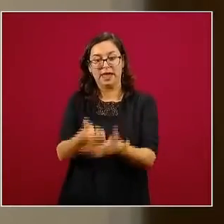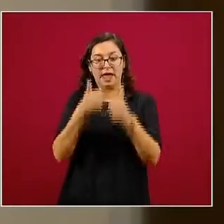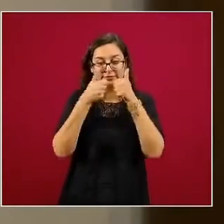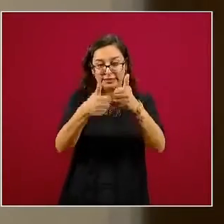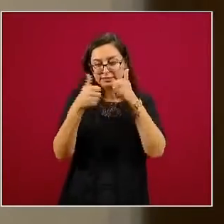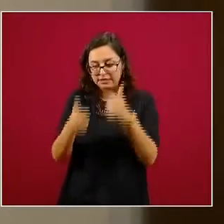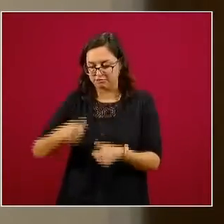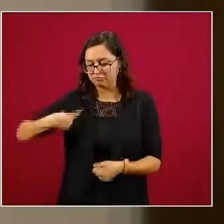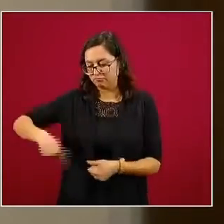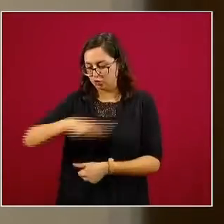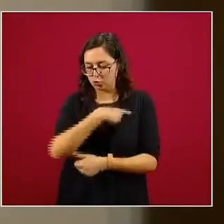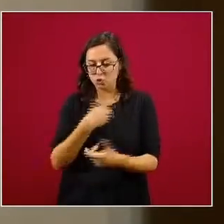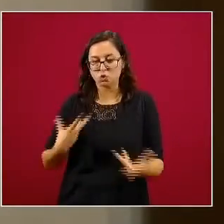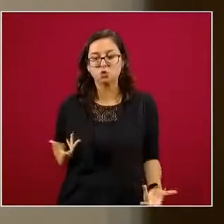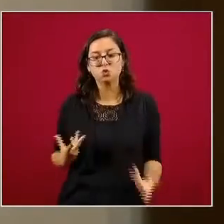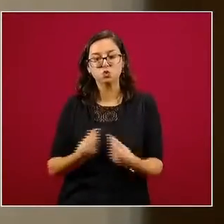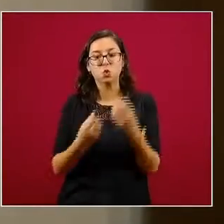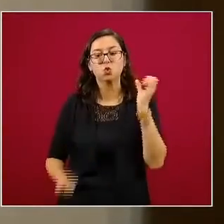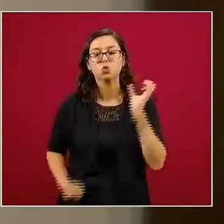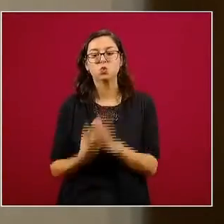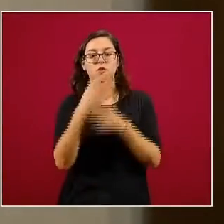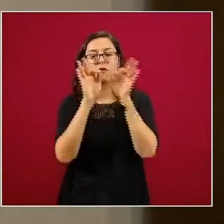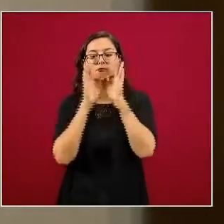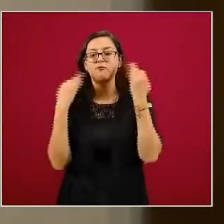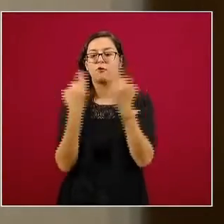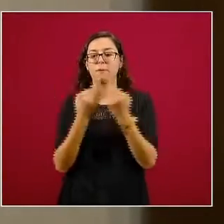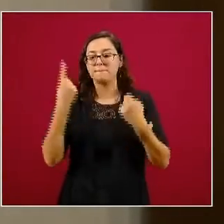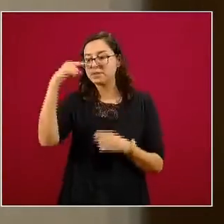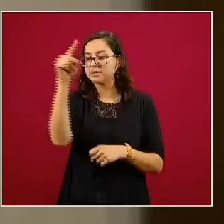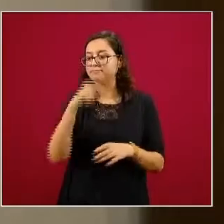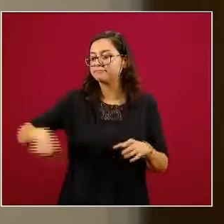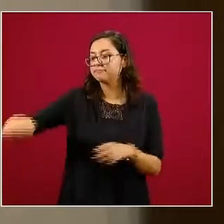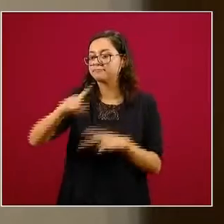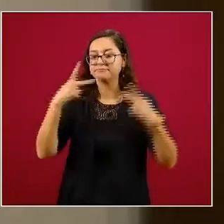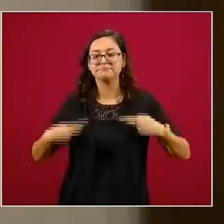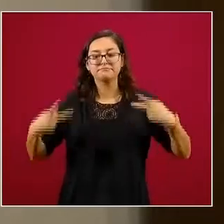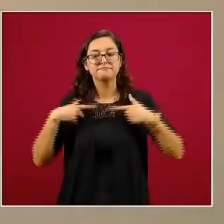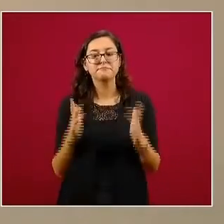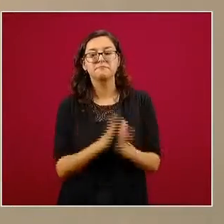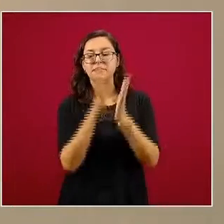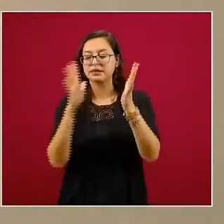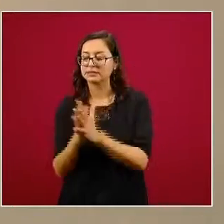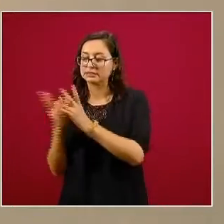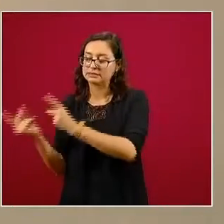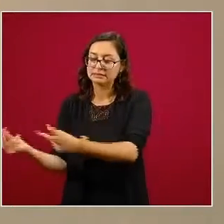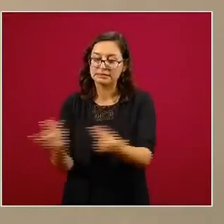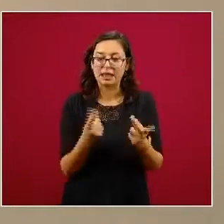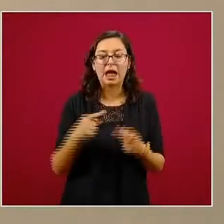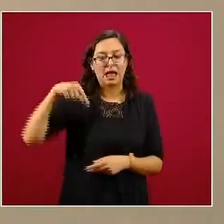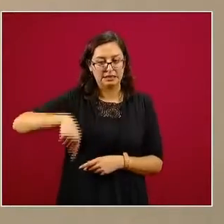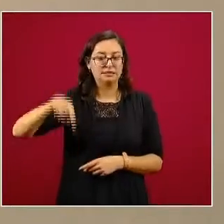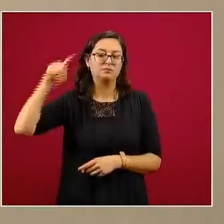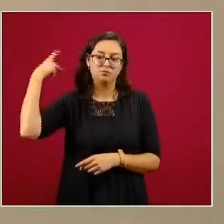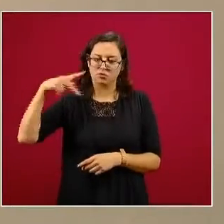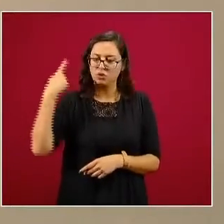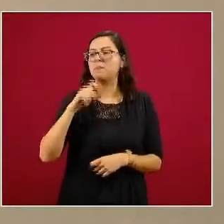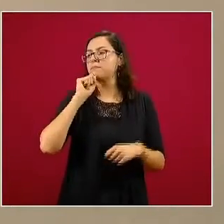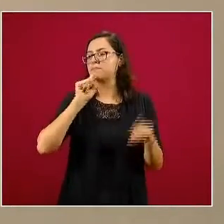360,000 estudiantes del nivel superior han participado activamente desde sus